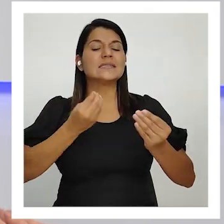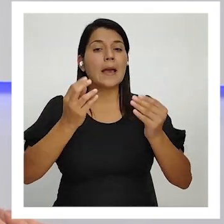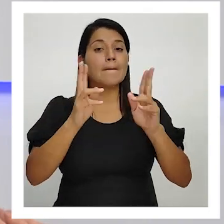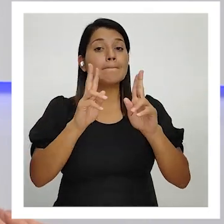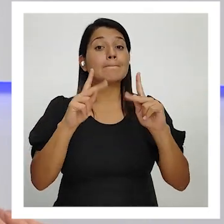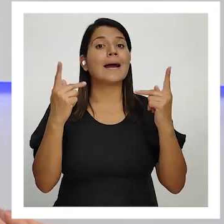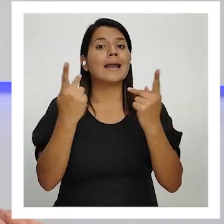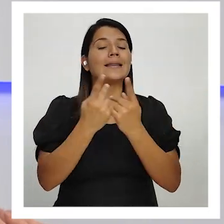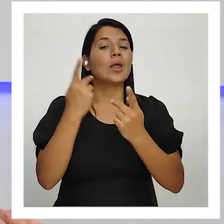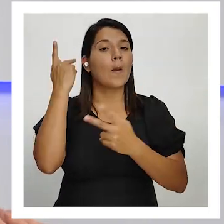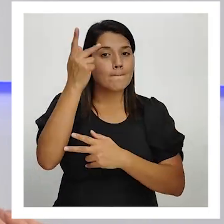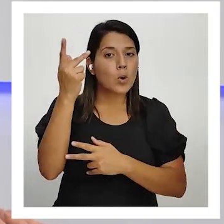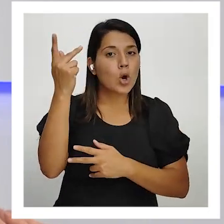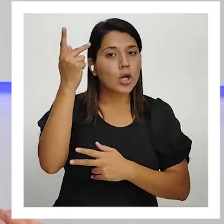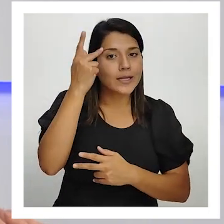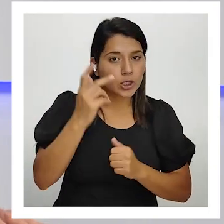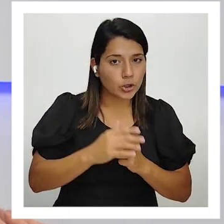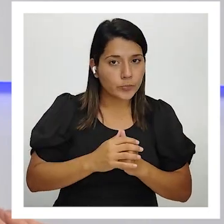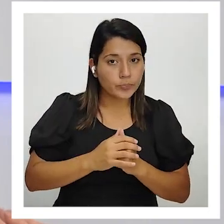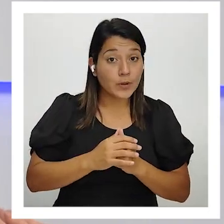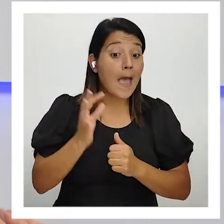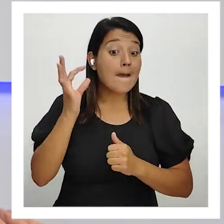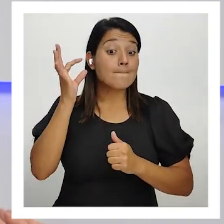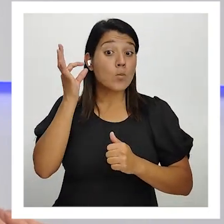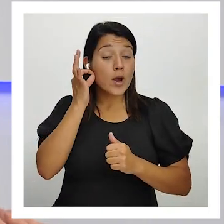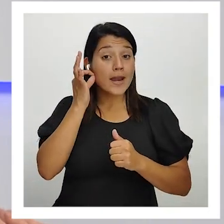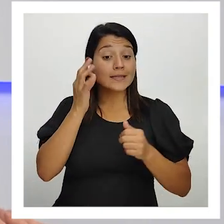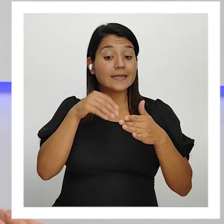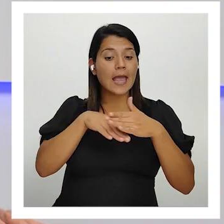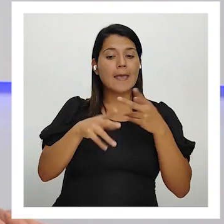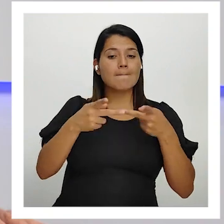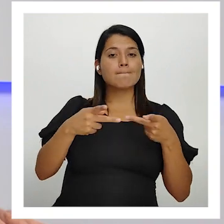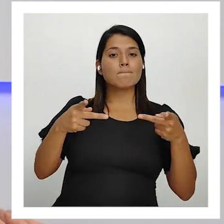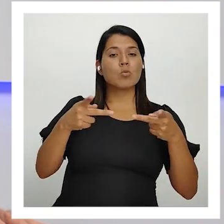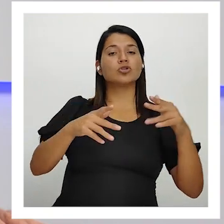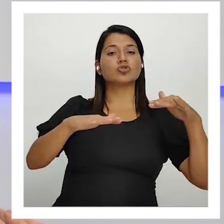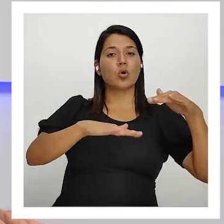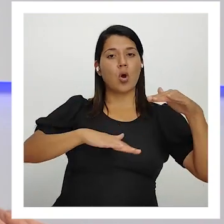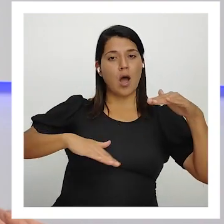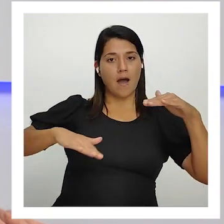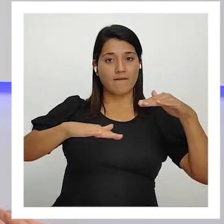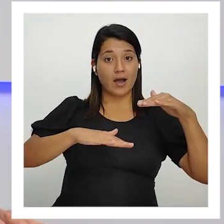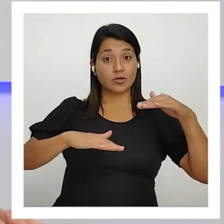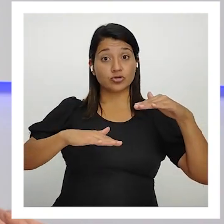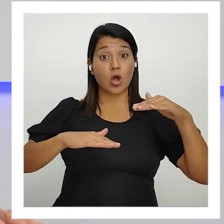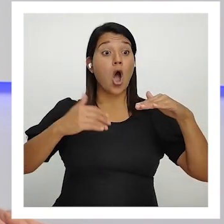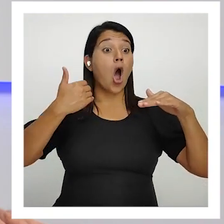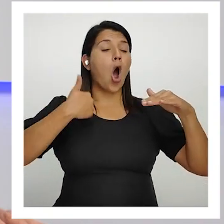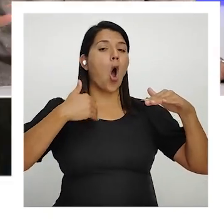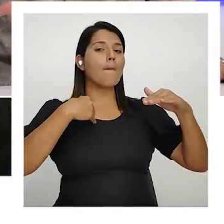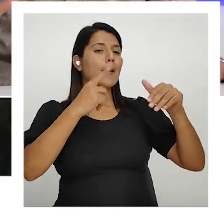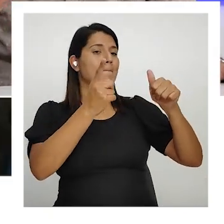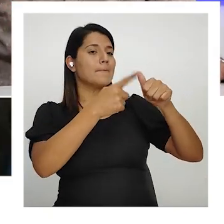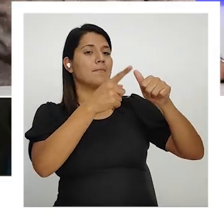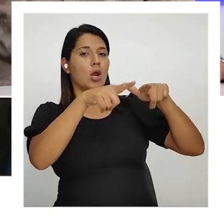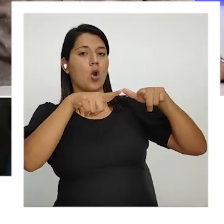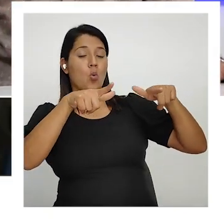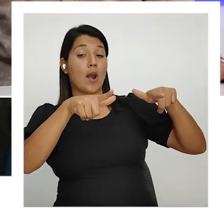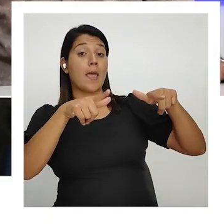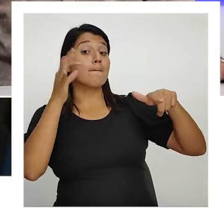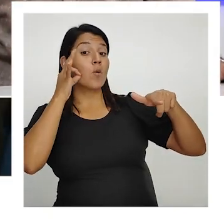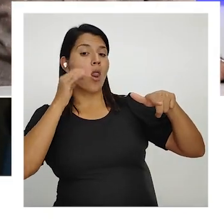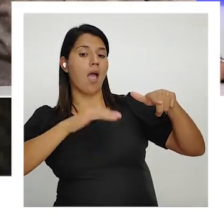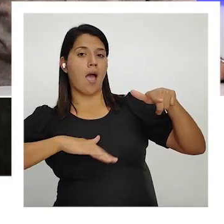las mujeres en los pisos de las listas, ponían a los hombres en los primeros lugares de las listas y a las mujeres abajo. Entonces,